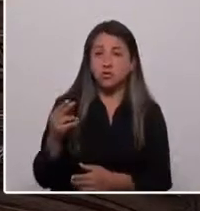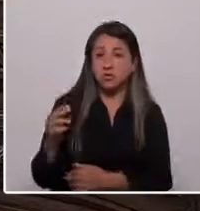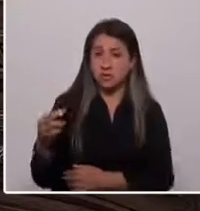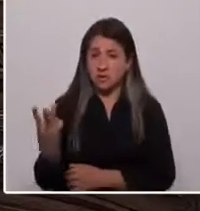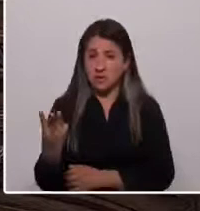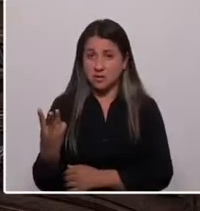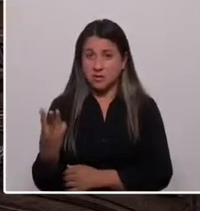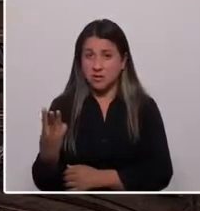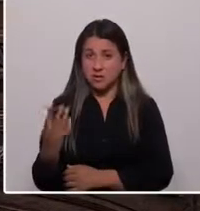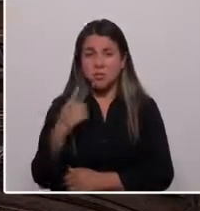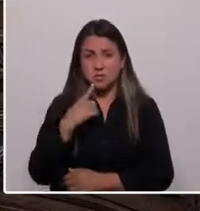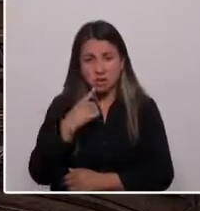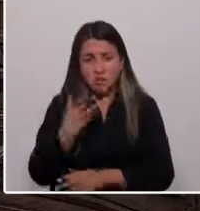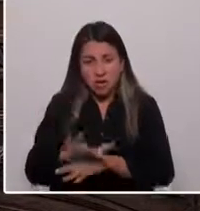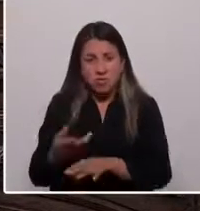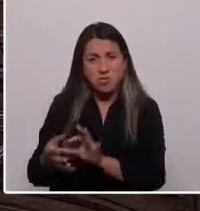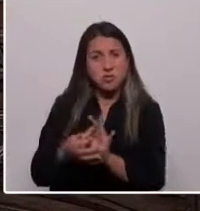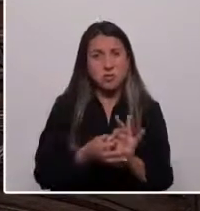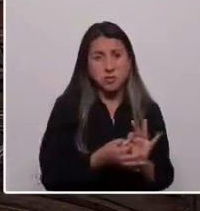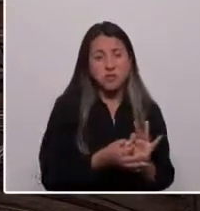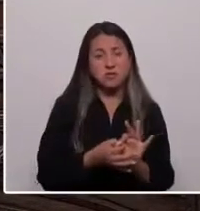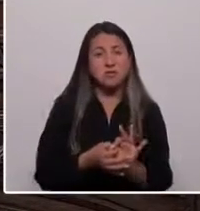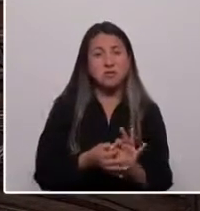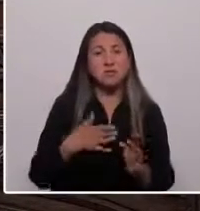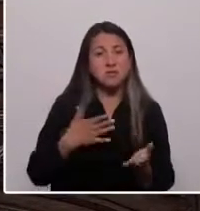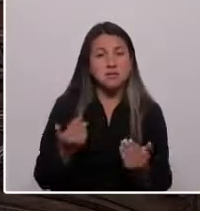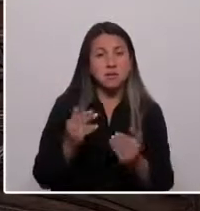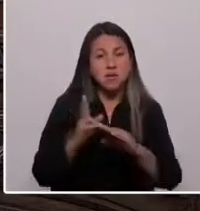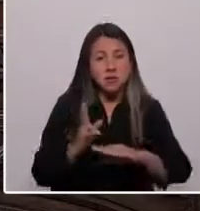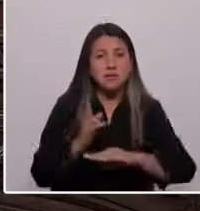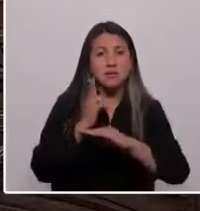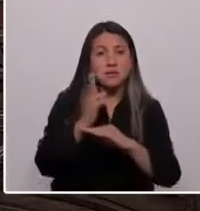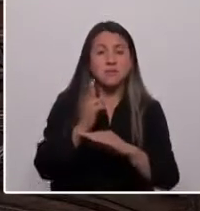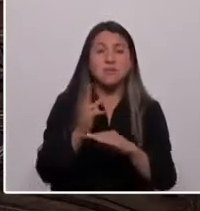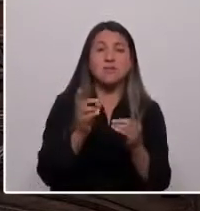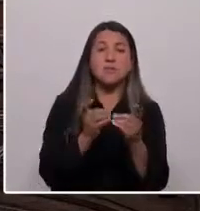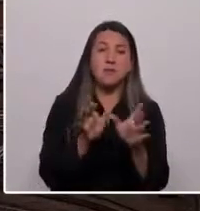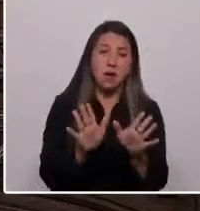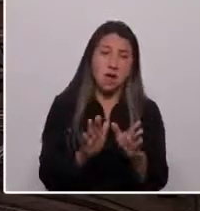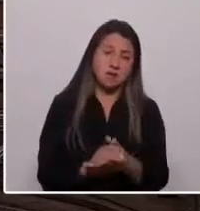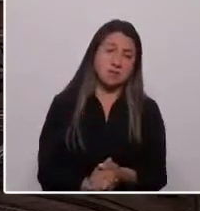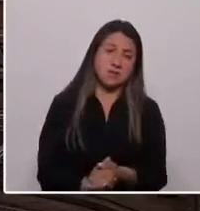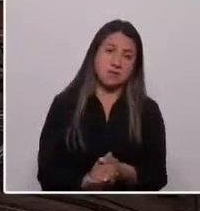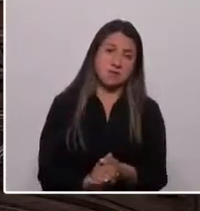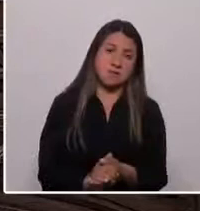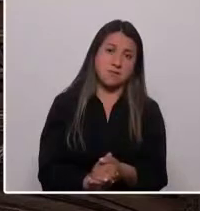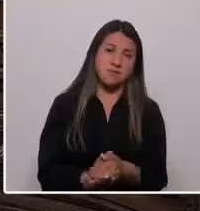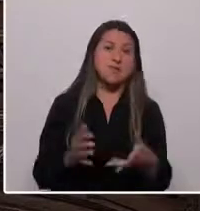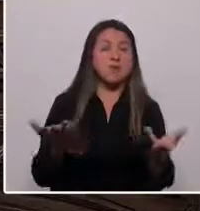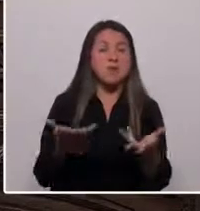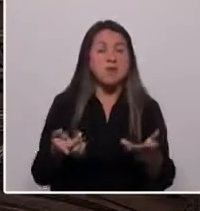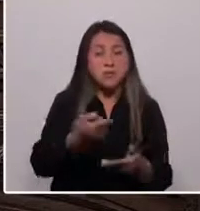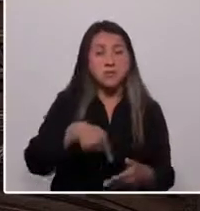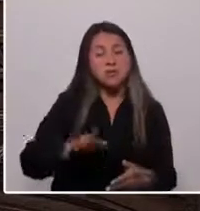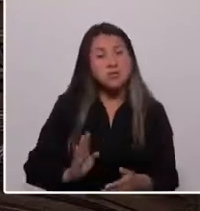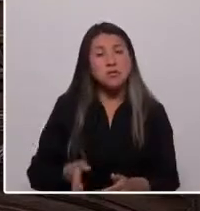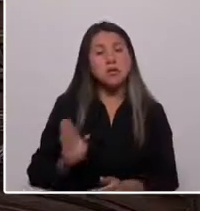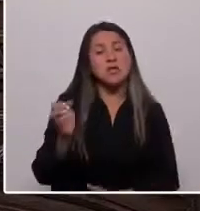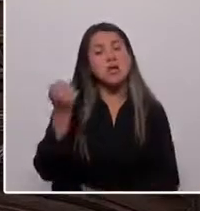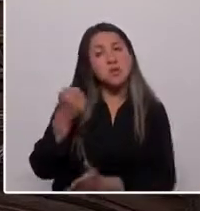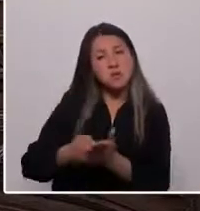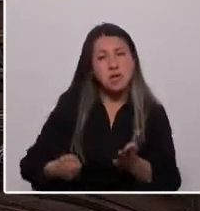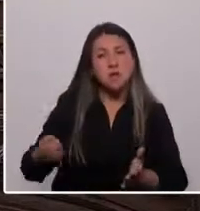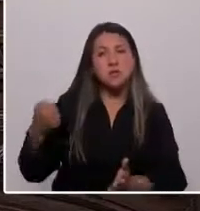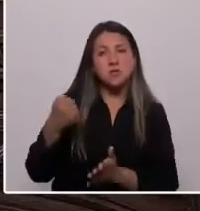razón válida la representatividad la democracia es por eso que seguiré luchando para que se